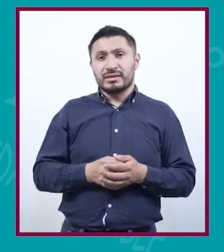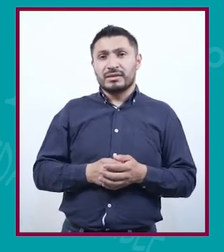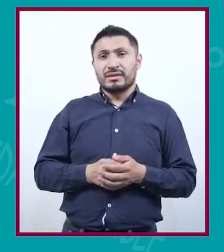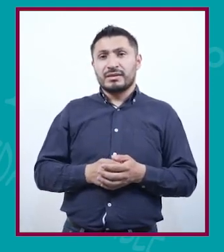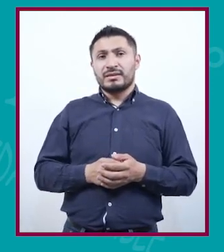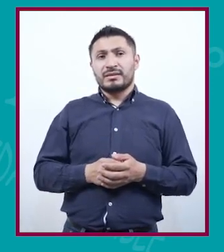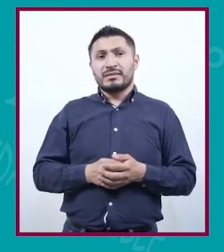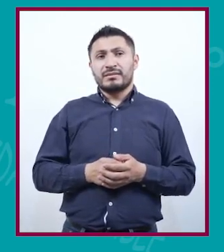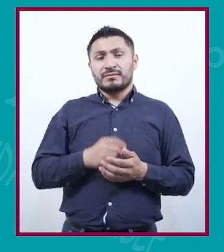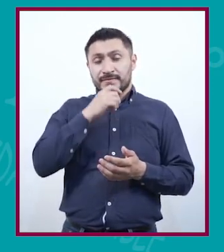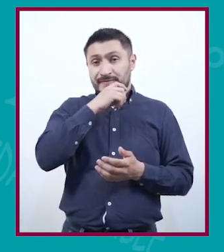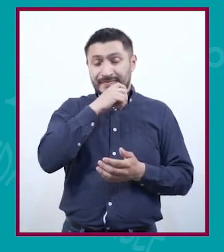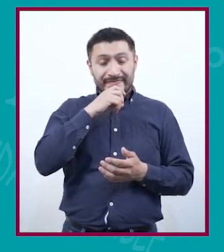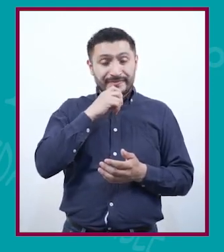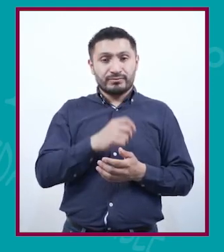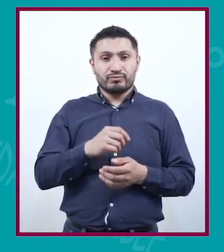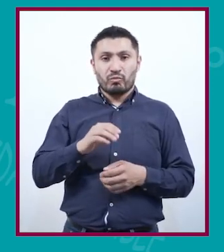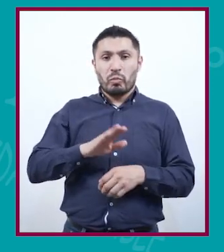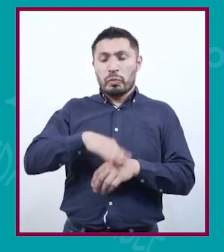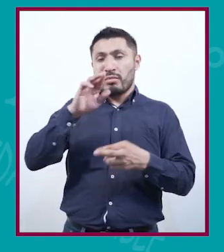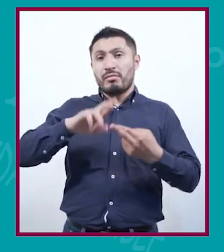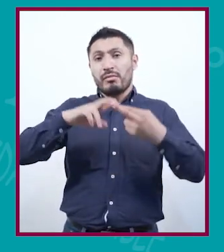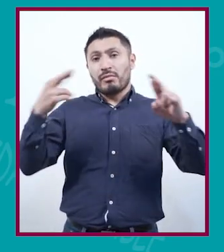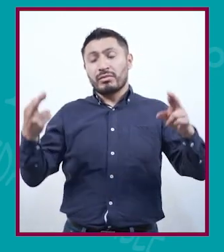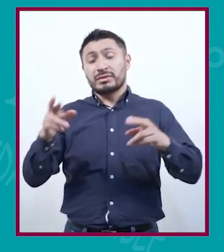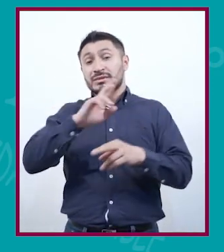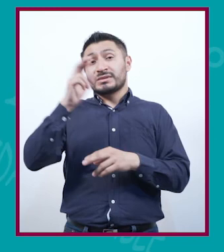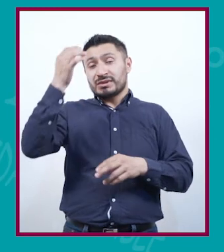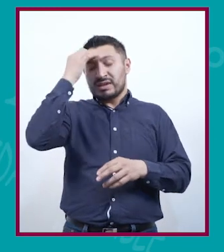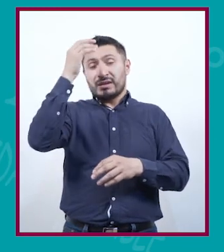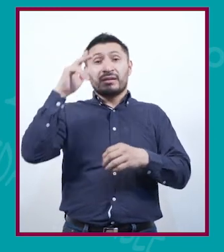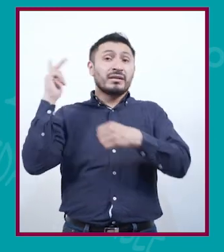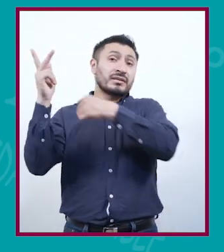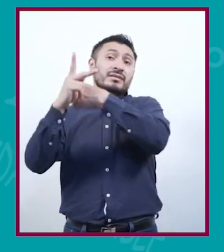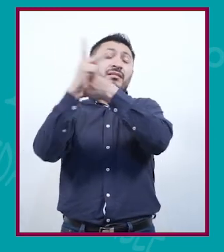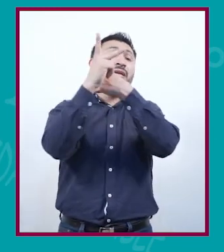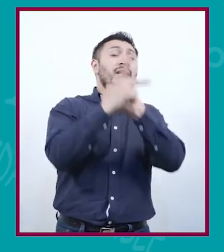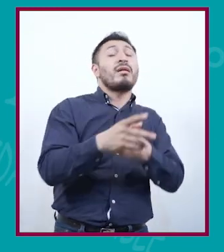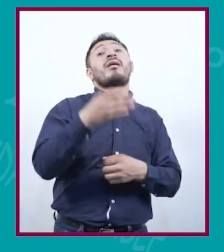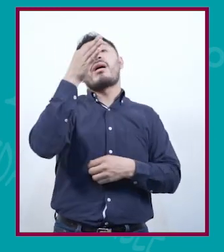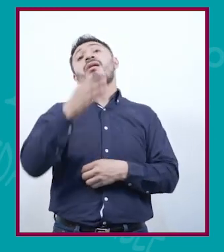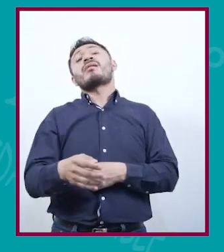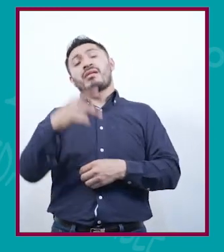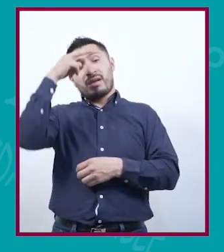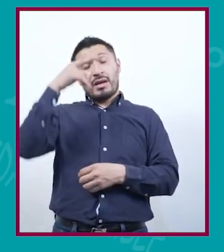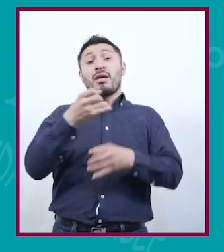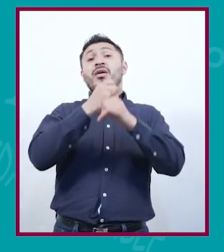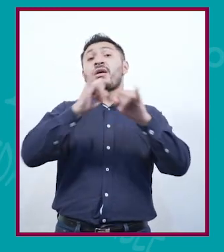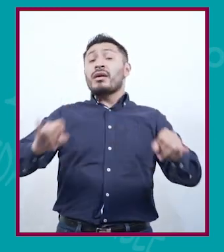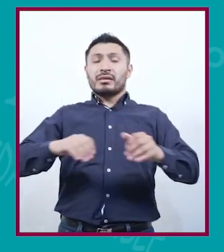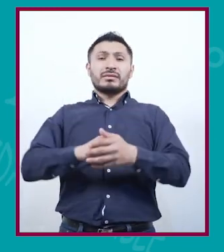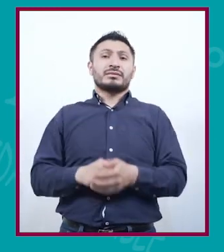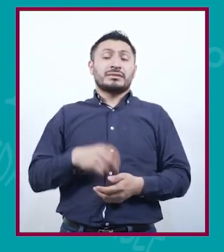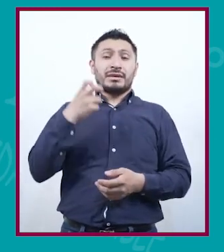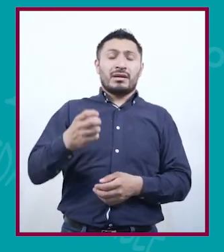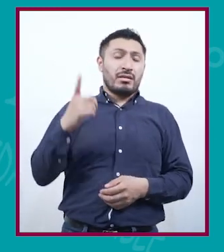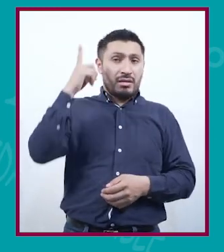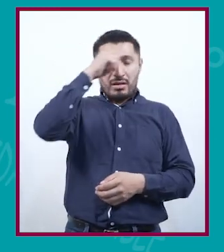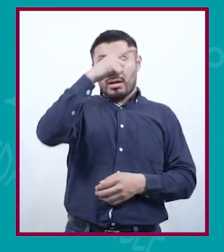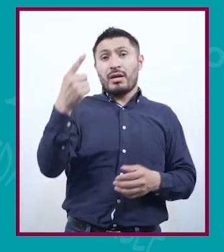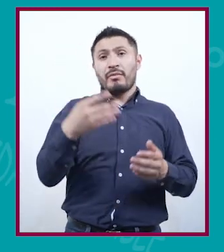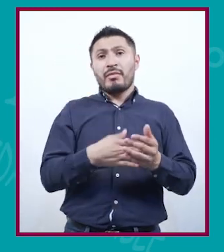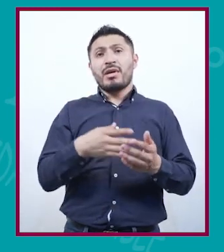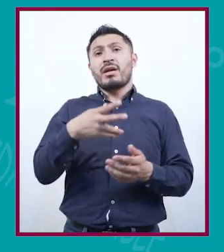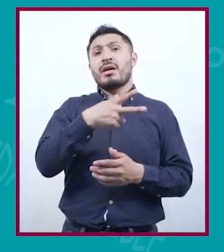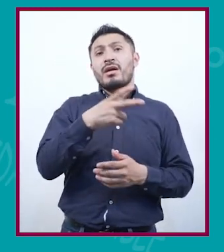social, provincial, más las relaciones y el reconocimiento internacional. Y este es un proceso que ocupa